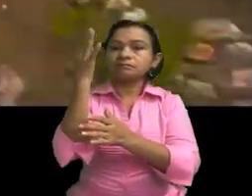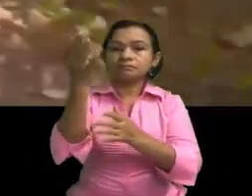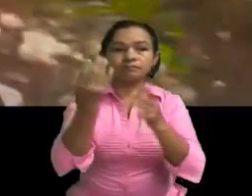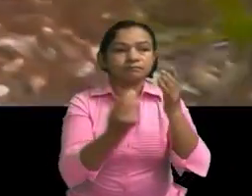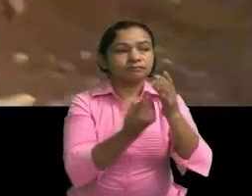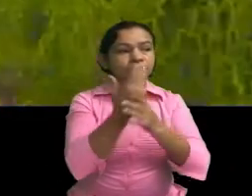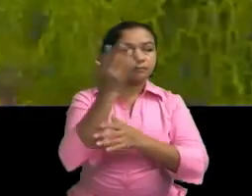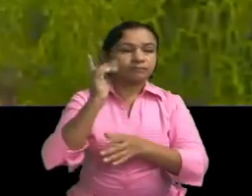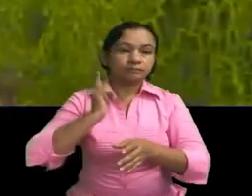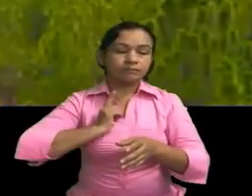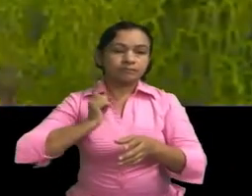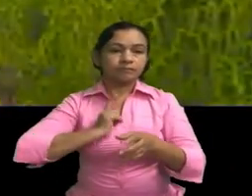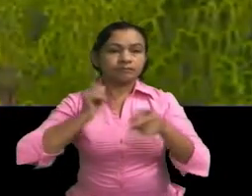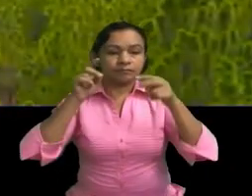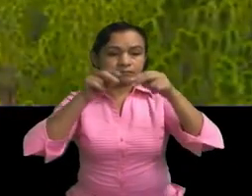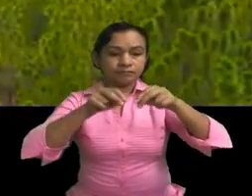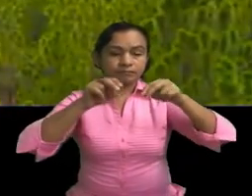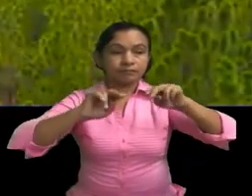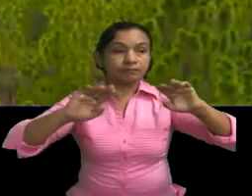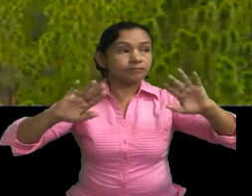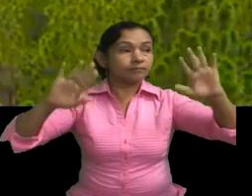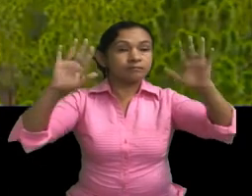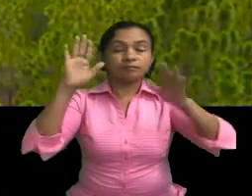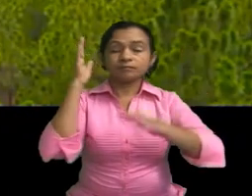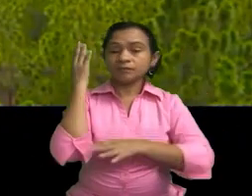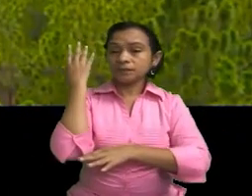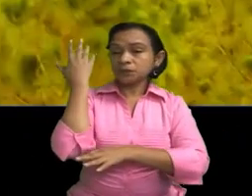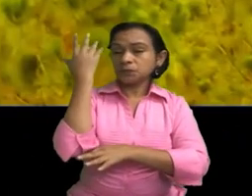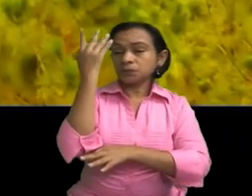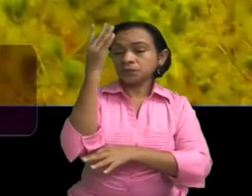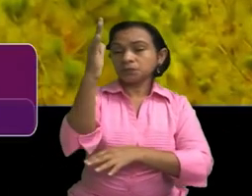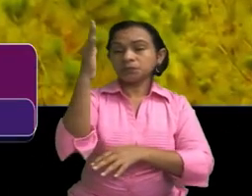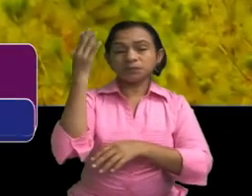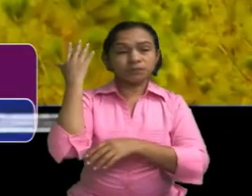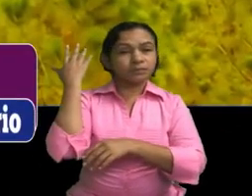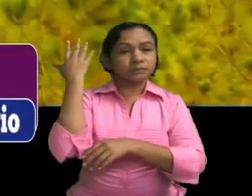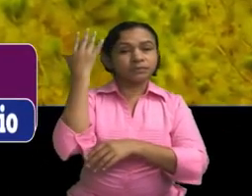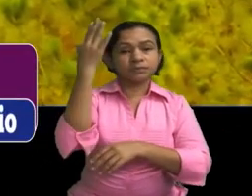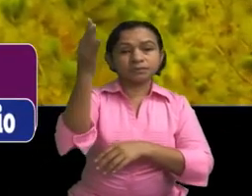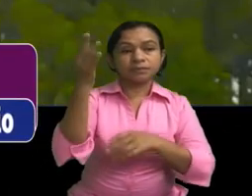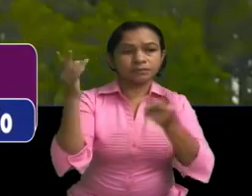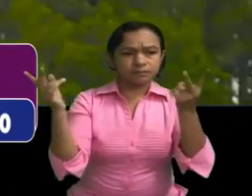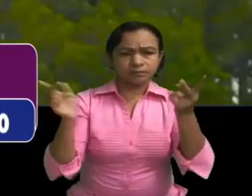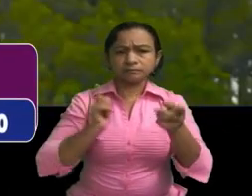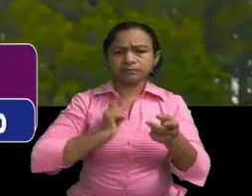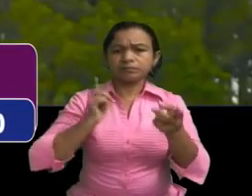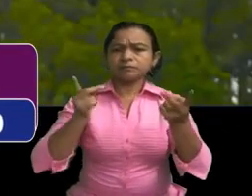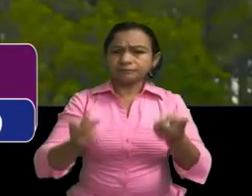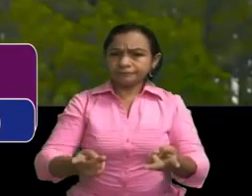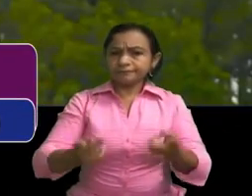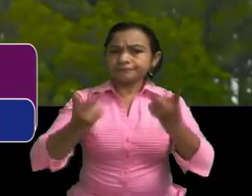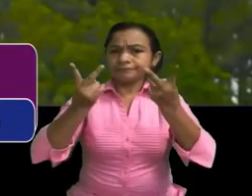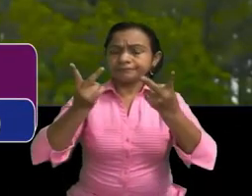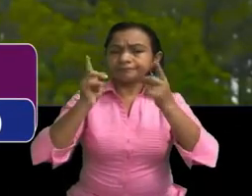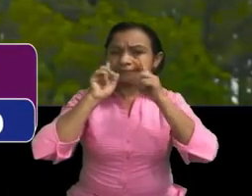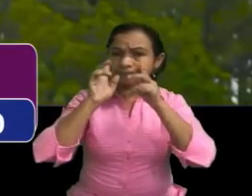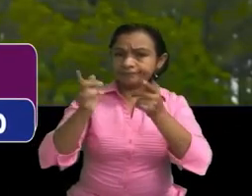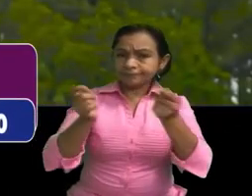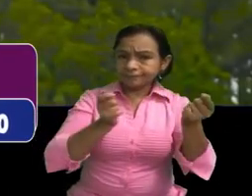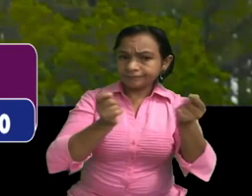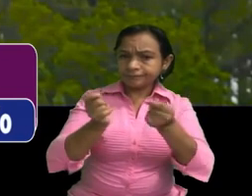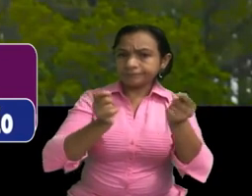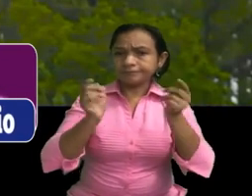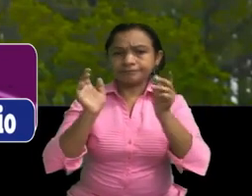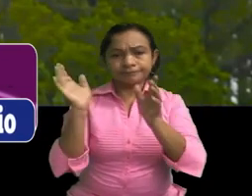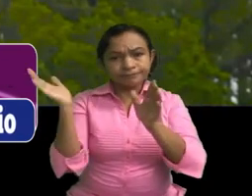el recurso. Porque los bosques, al igual que cualquier ser viviente, si no lo manejas, lo estás tocando,